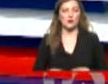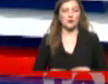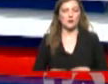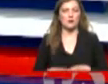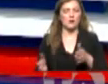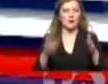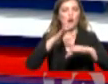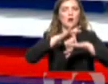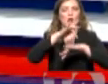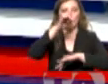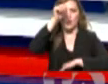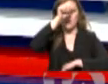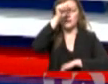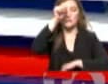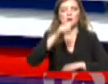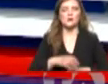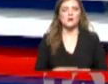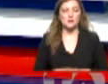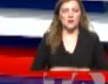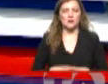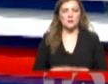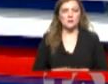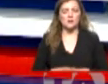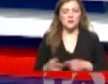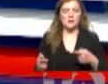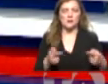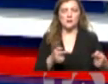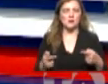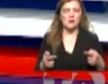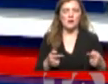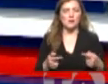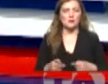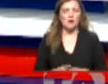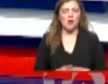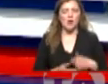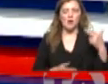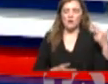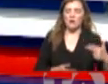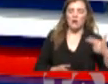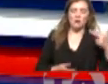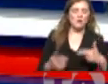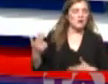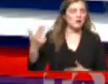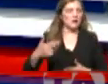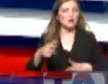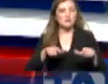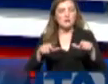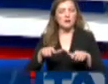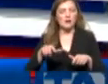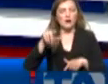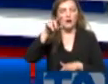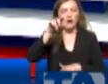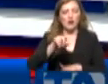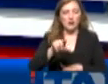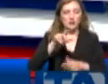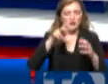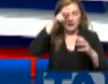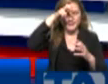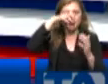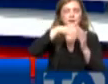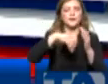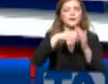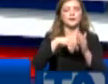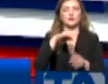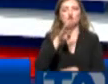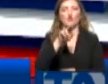Y la madrugada de este domingo se registró un enfrentamiento armado en la zona de las minas de la parroquia Buenos Aires